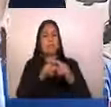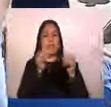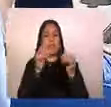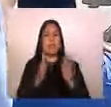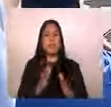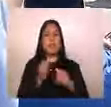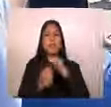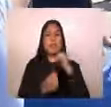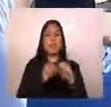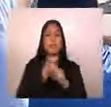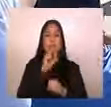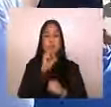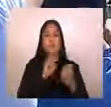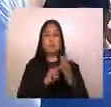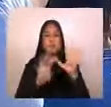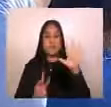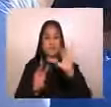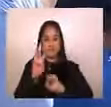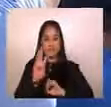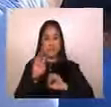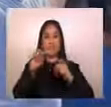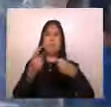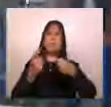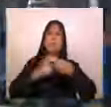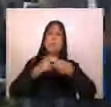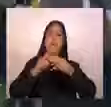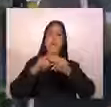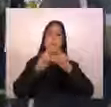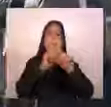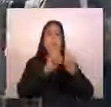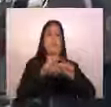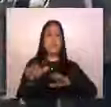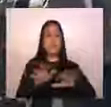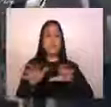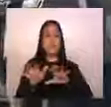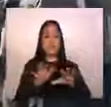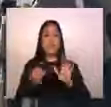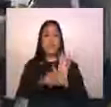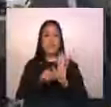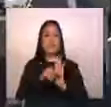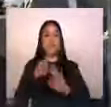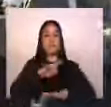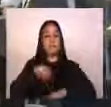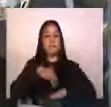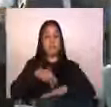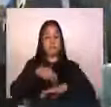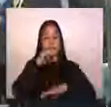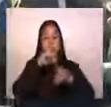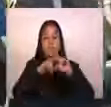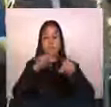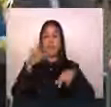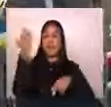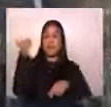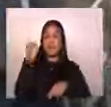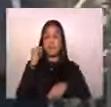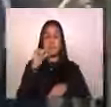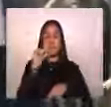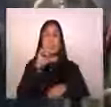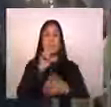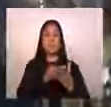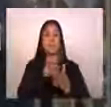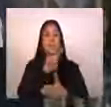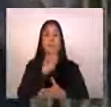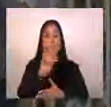año 2013. Ha participado en diferentes actividades a nivel nacional. Recientemente, en